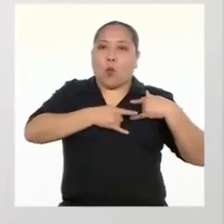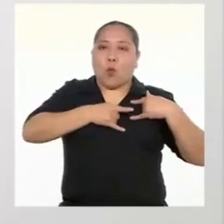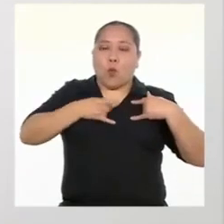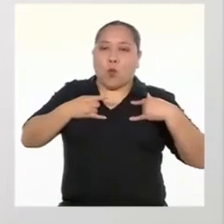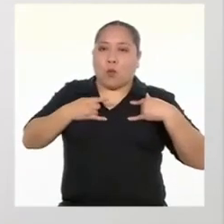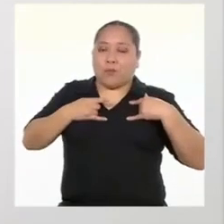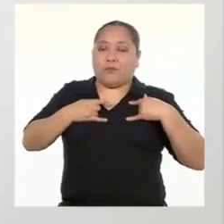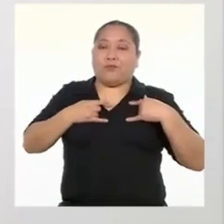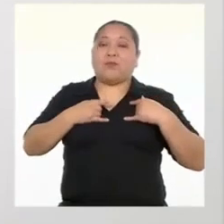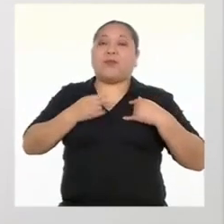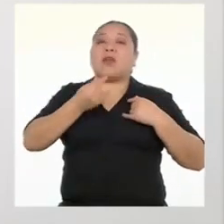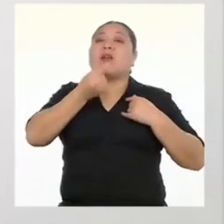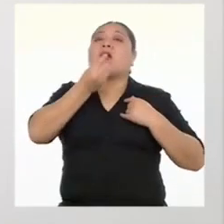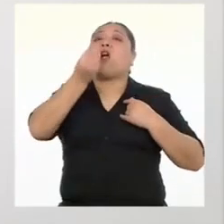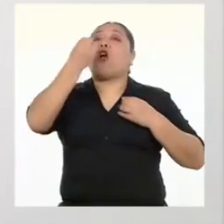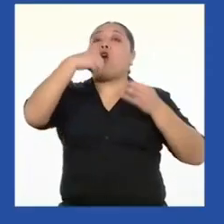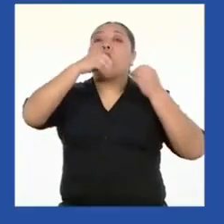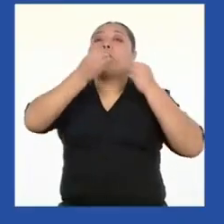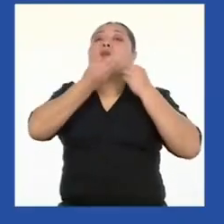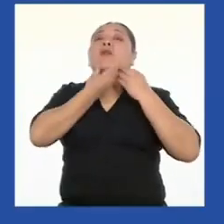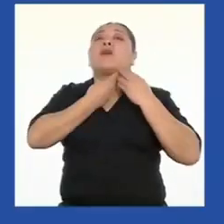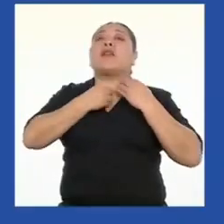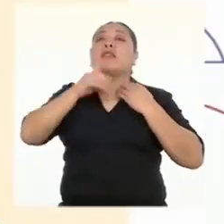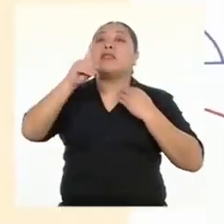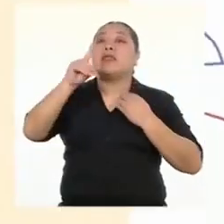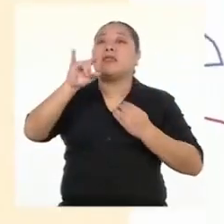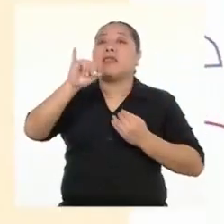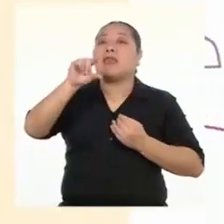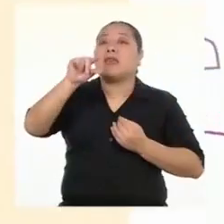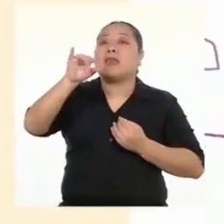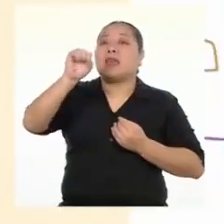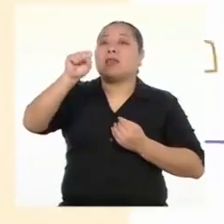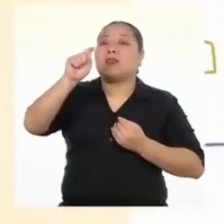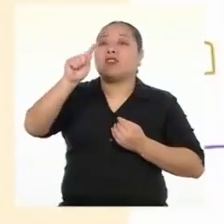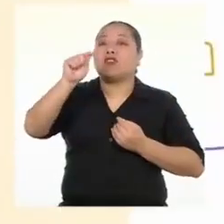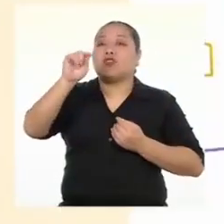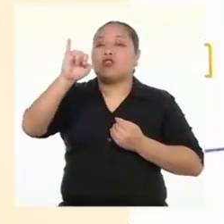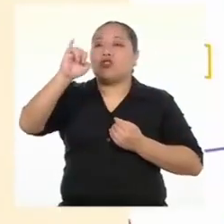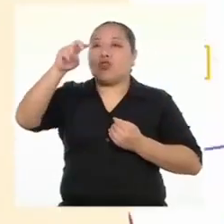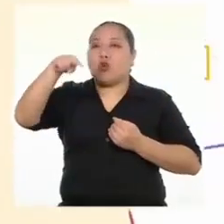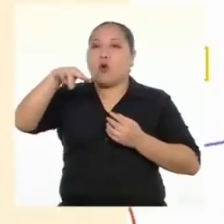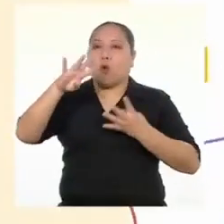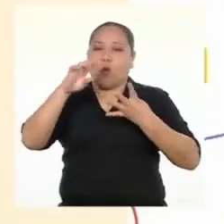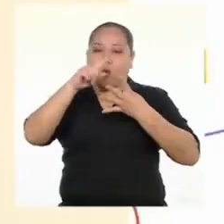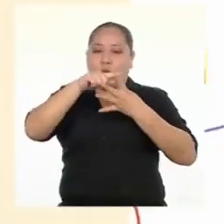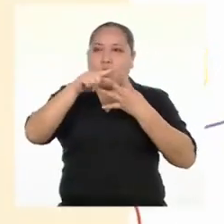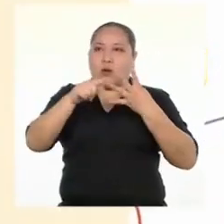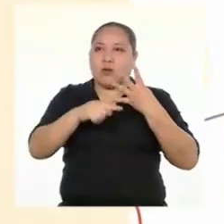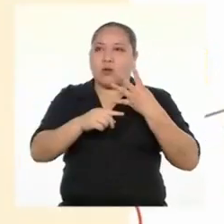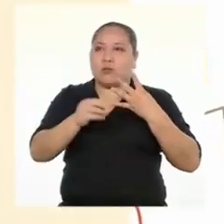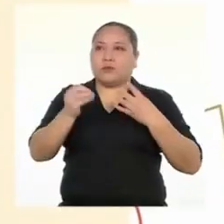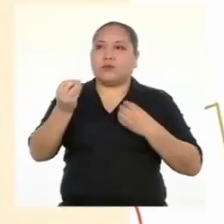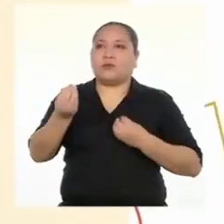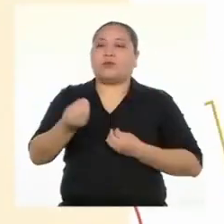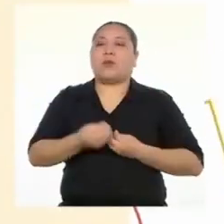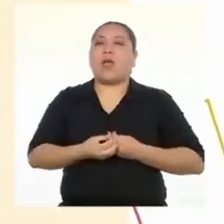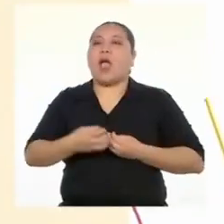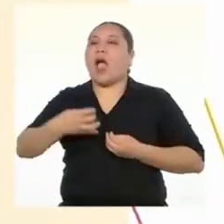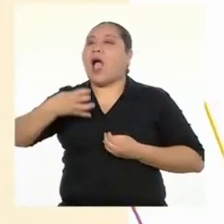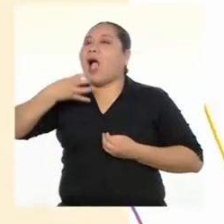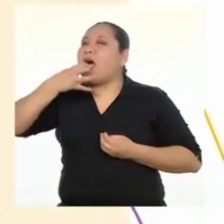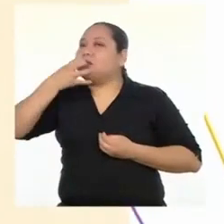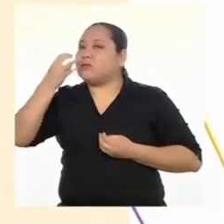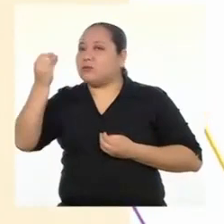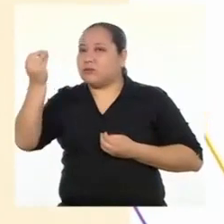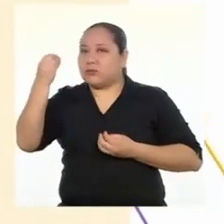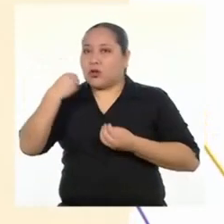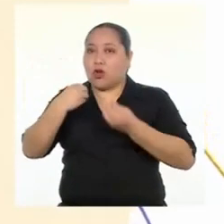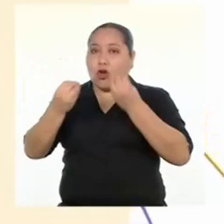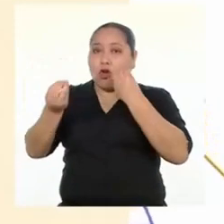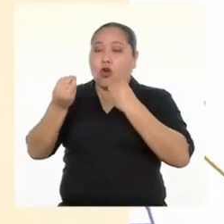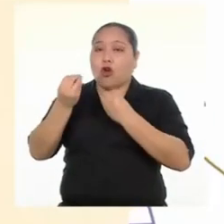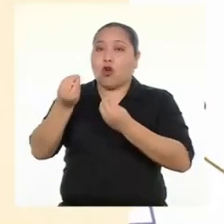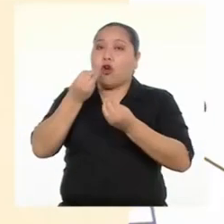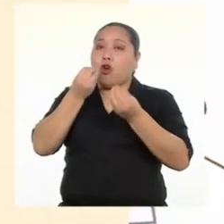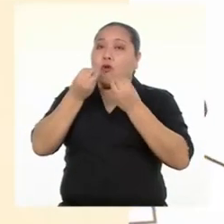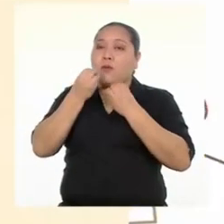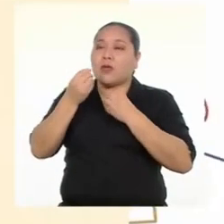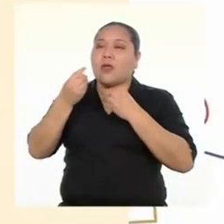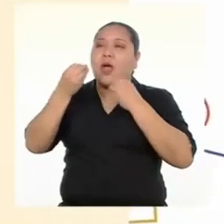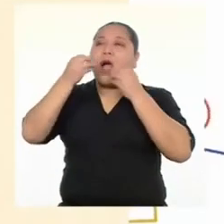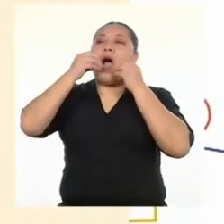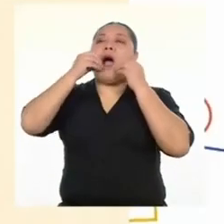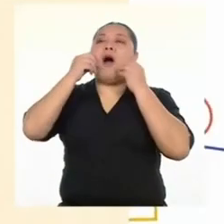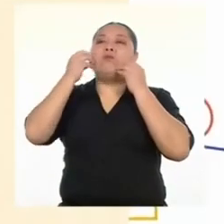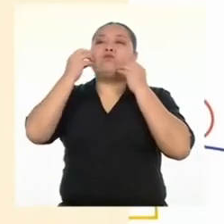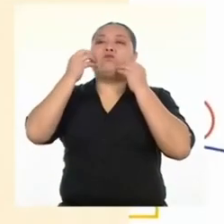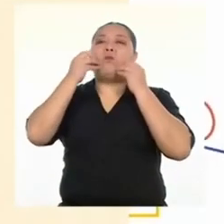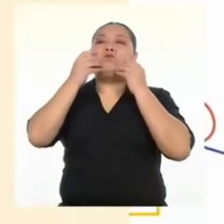consiste en cuatro procesos distintos. En primer lugar, la ingestión consiste en la incorporación del alimento en